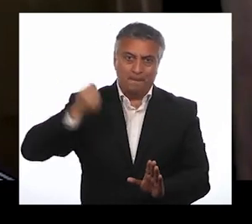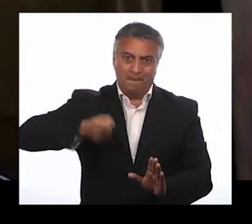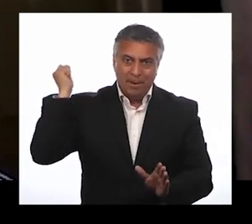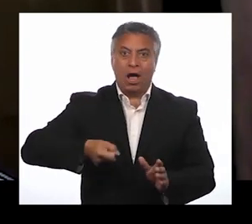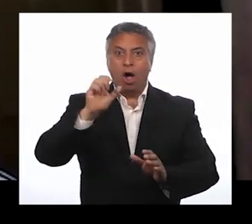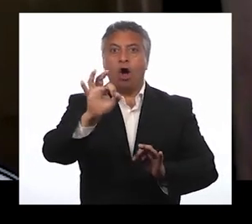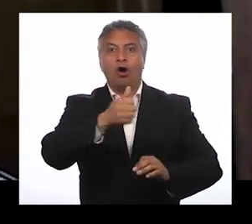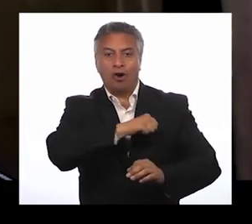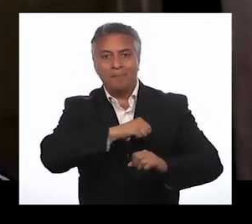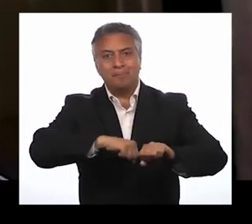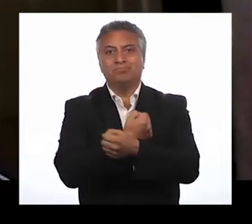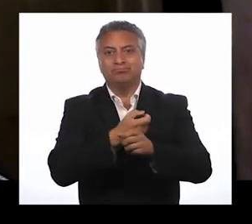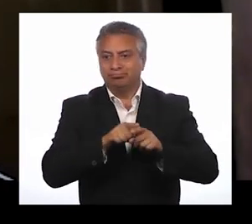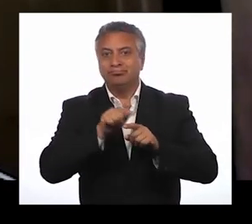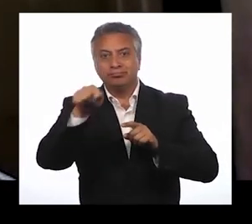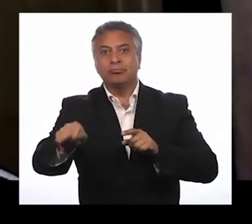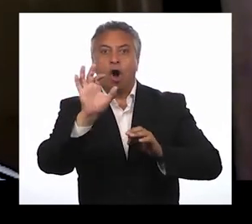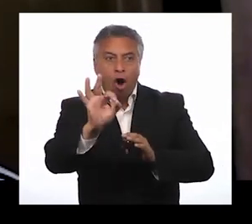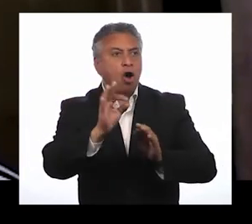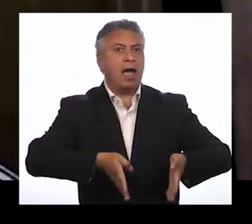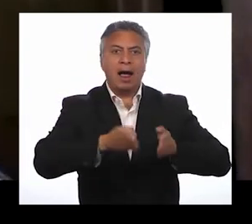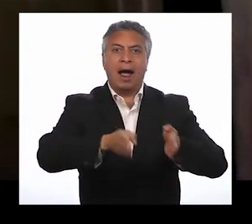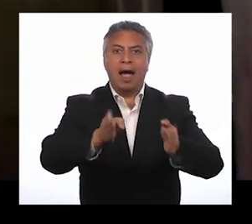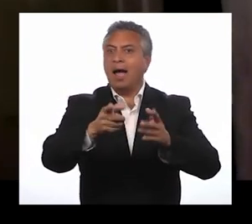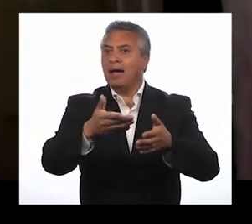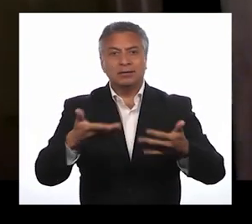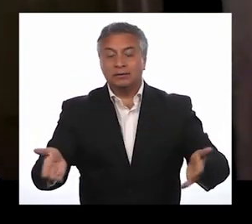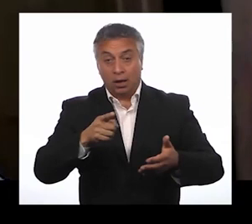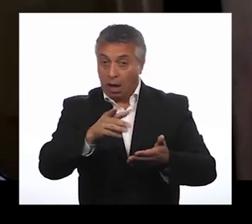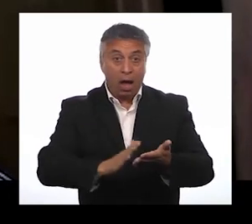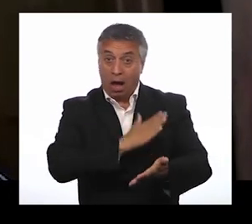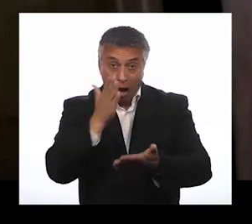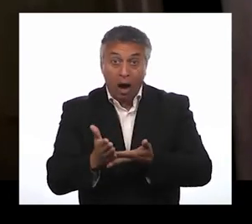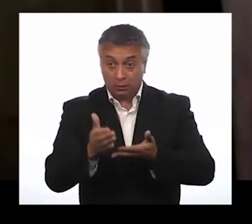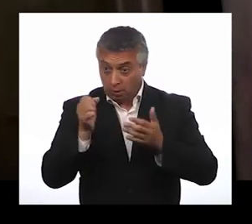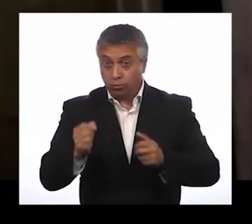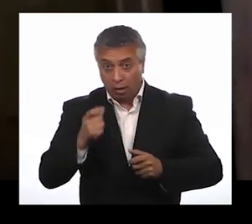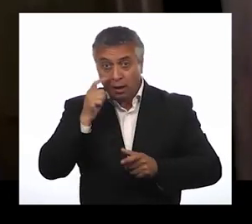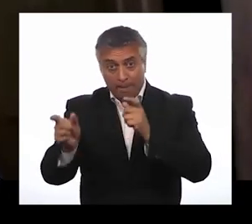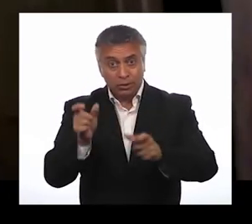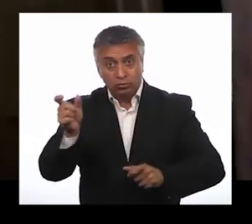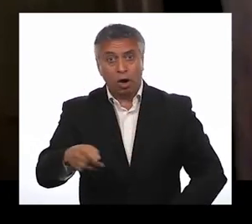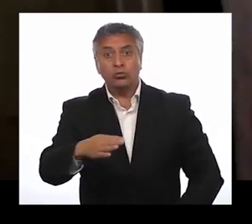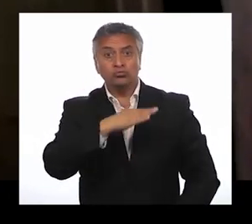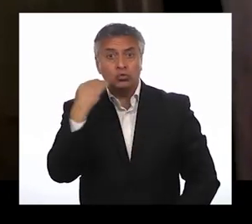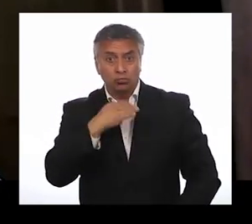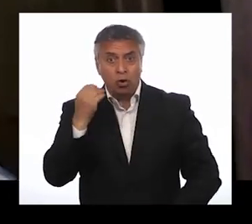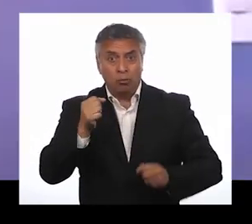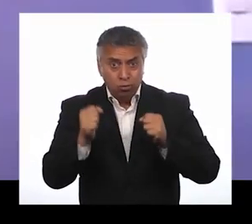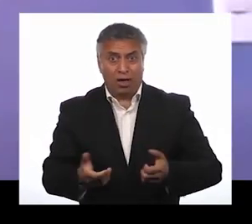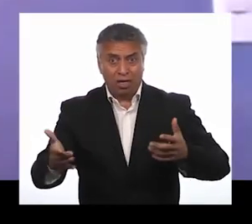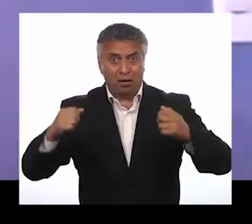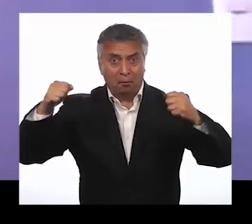desde golpes así como en una comisaría o golpes en plena calle, hasta la muerte de compañeros que se están